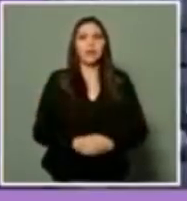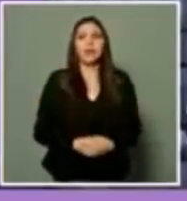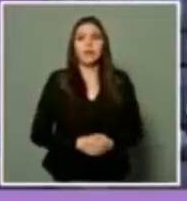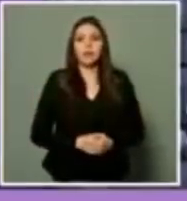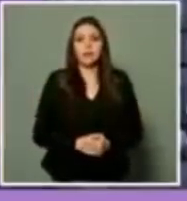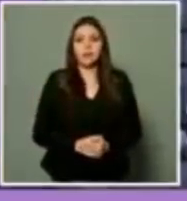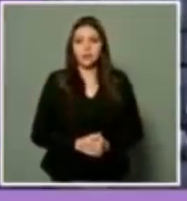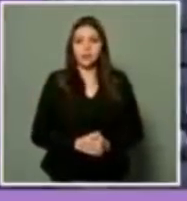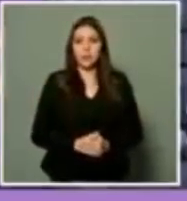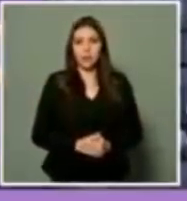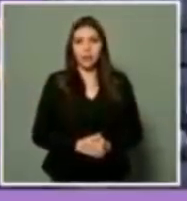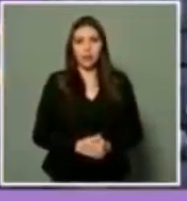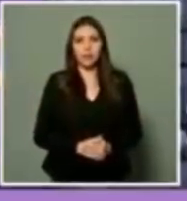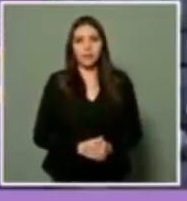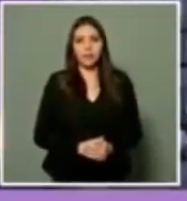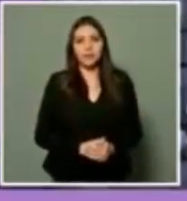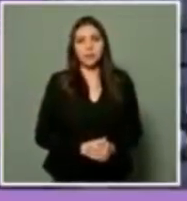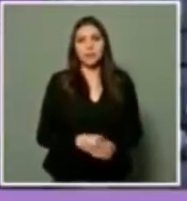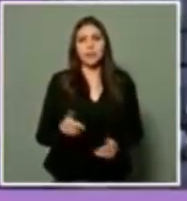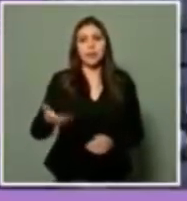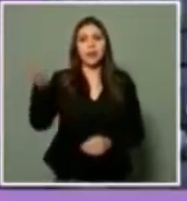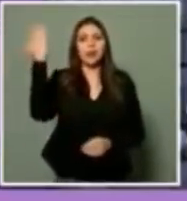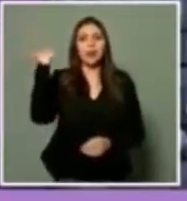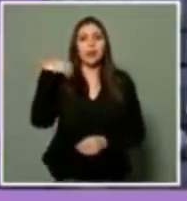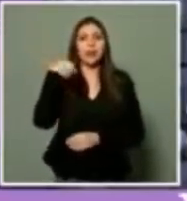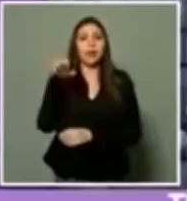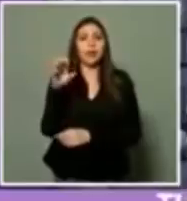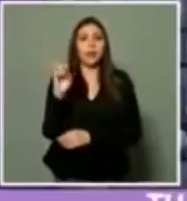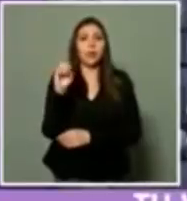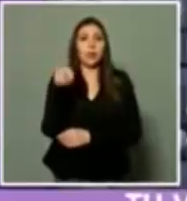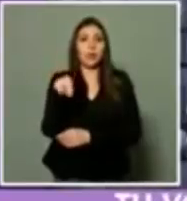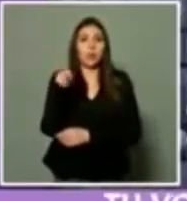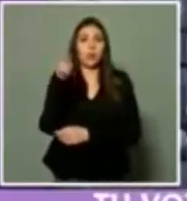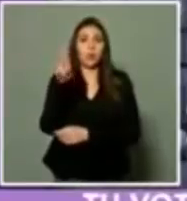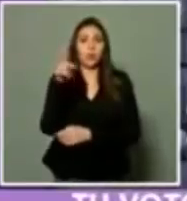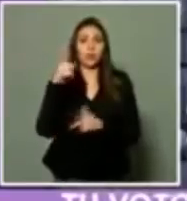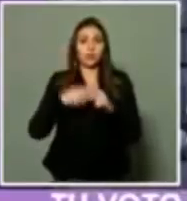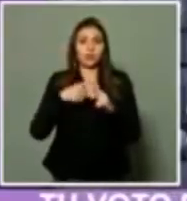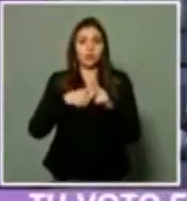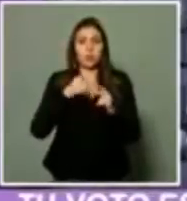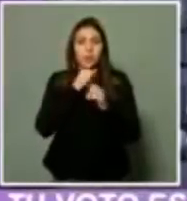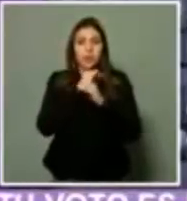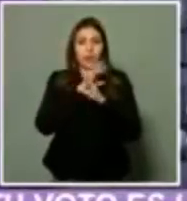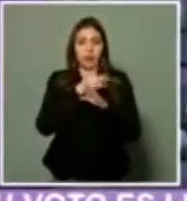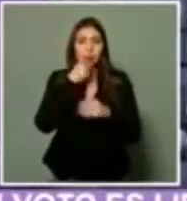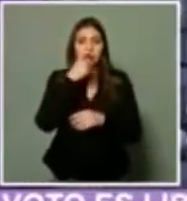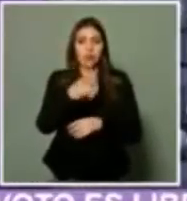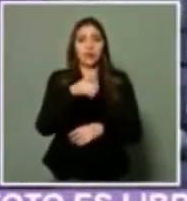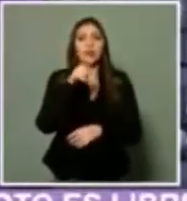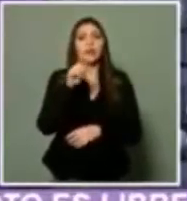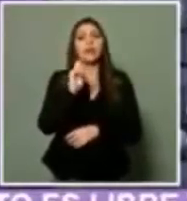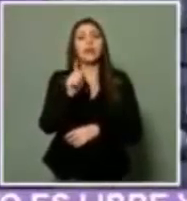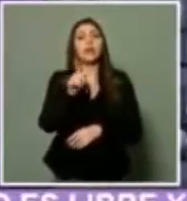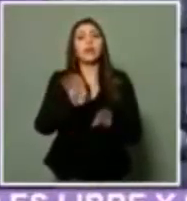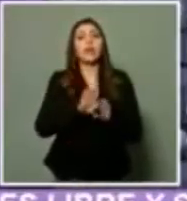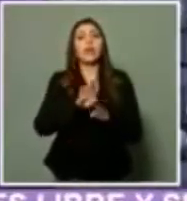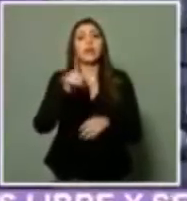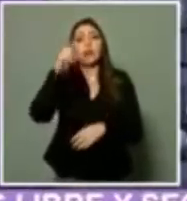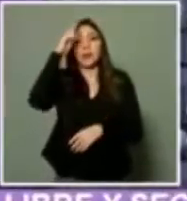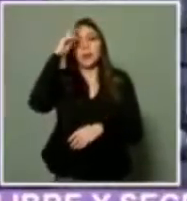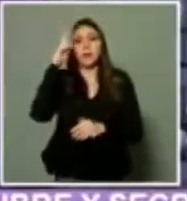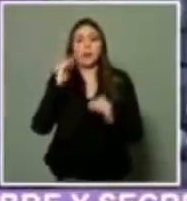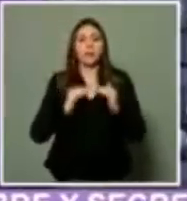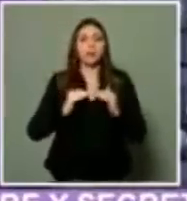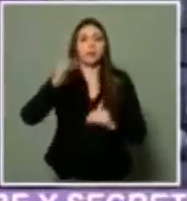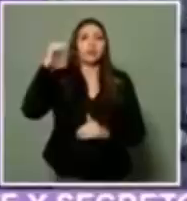llevaste en el ranking de la ONU a tener un lugar por feminicidios en Iztapalapa. Y así te atreves a hablar de